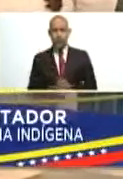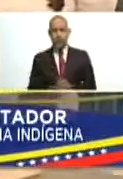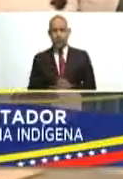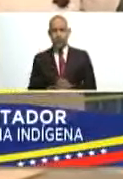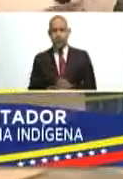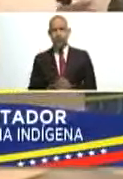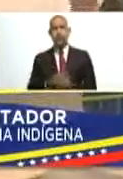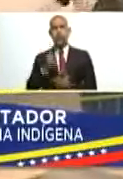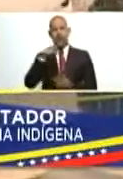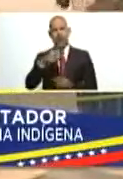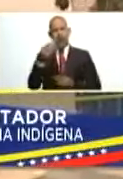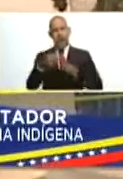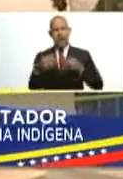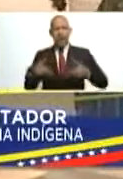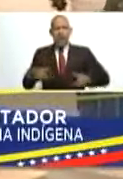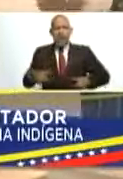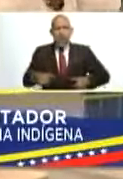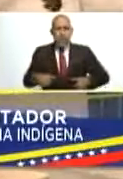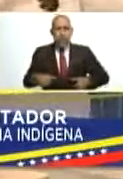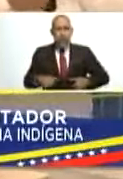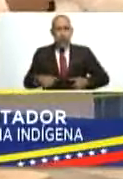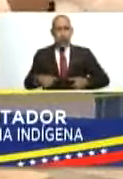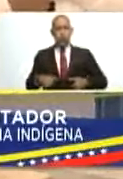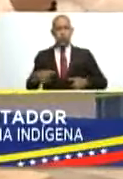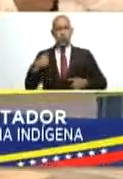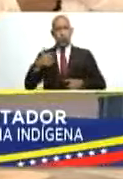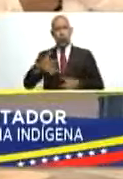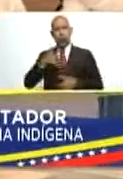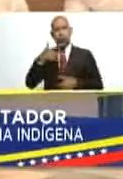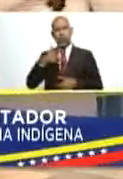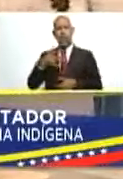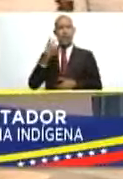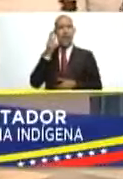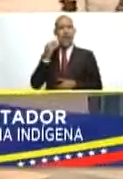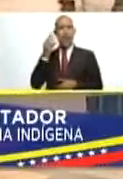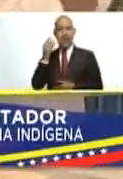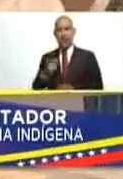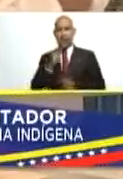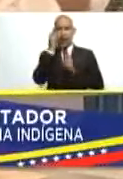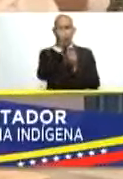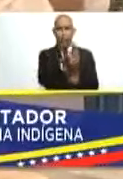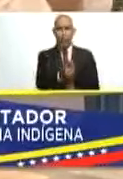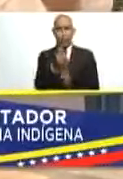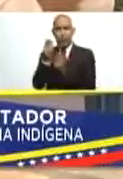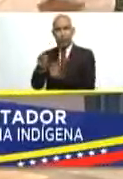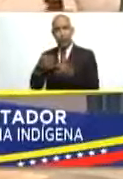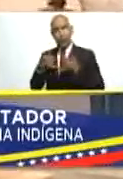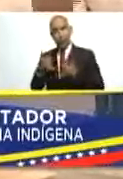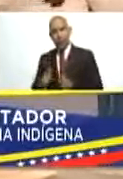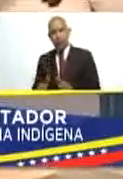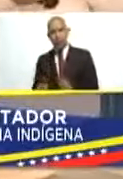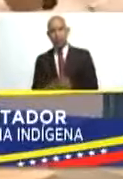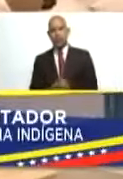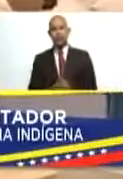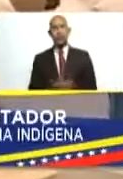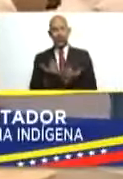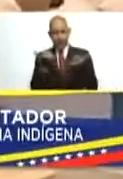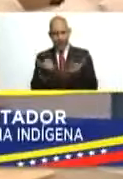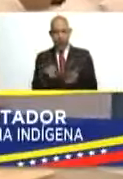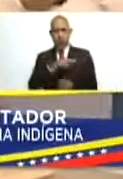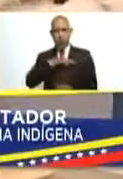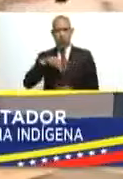hacen un esfuerzo en poder transmitir ese conocimiento. En ese esfuerzo quisiéramos solicitar entonces a